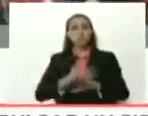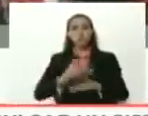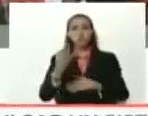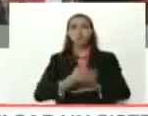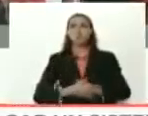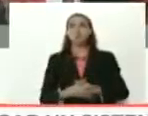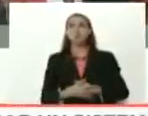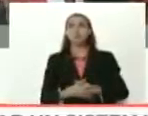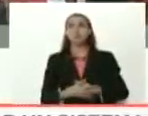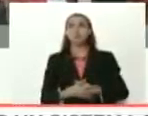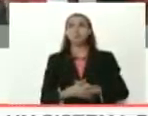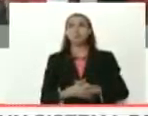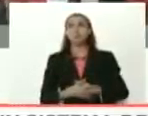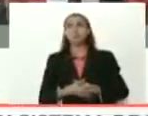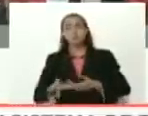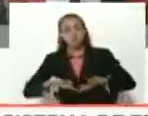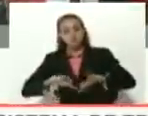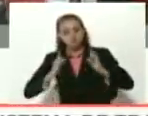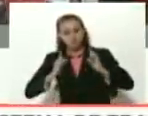acompañándolas,